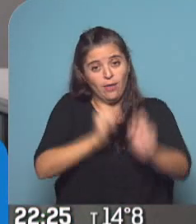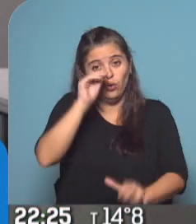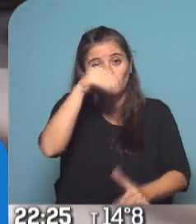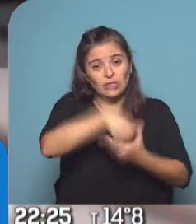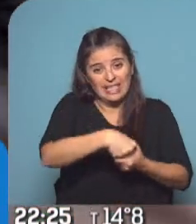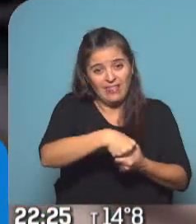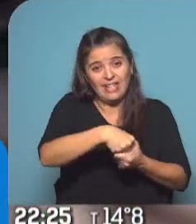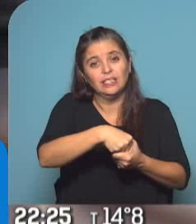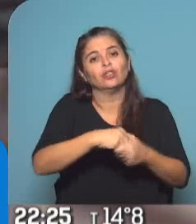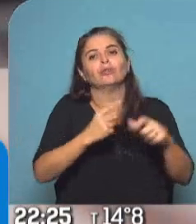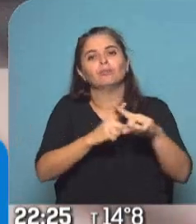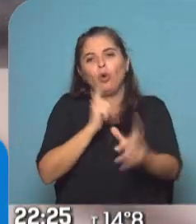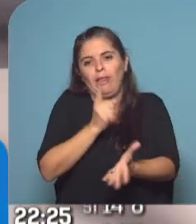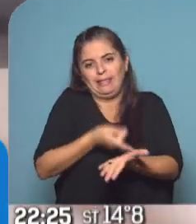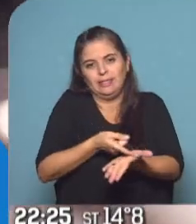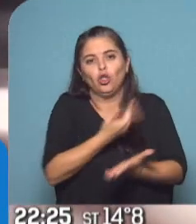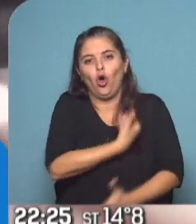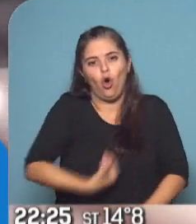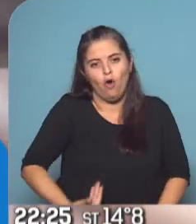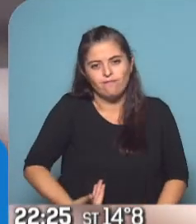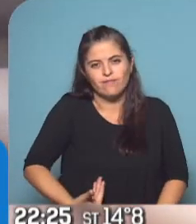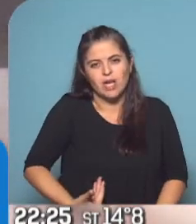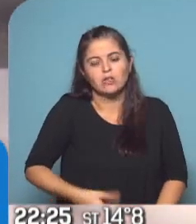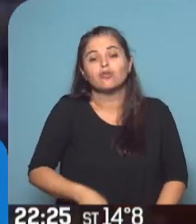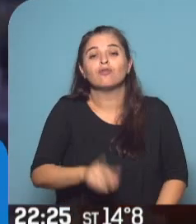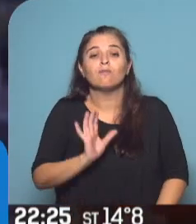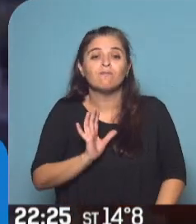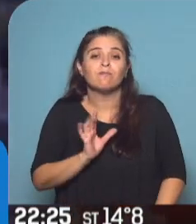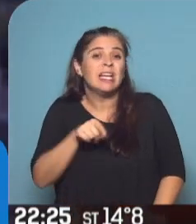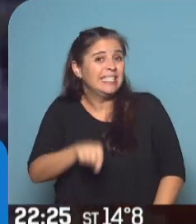igualmente es ser constante